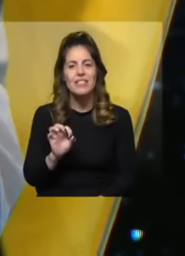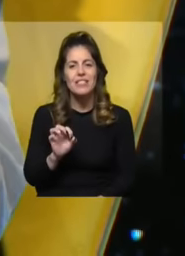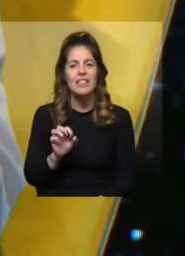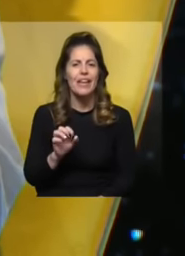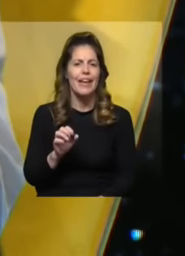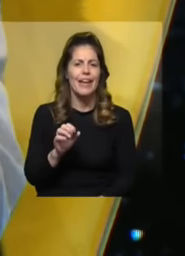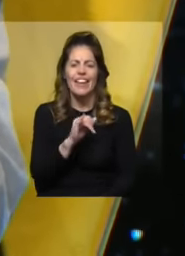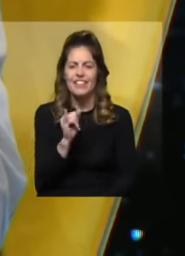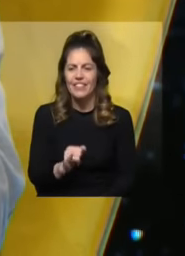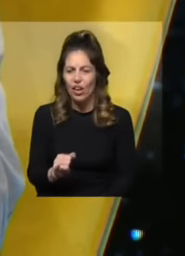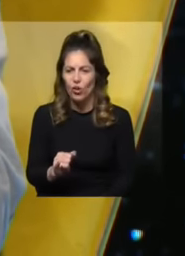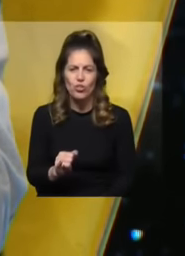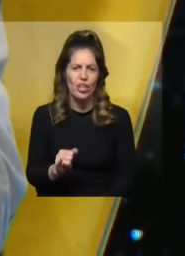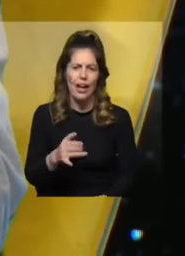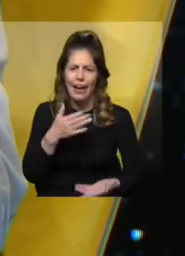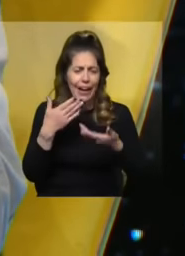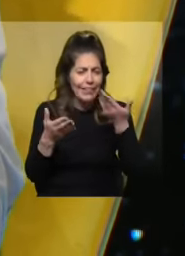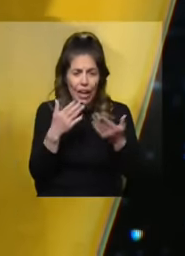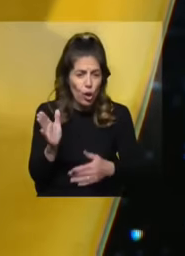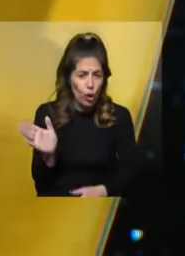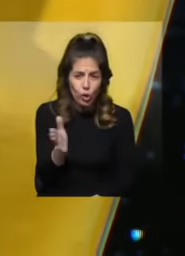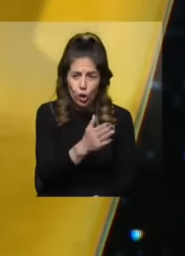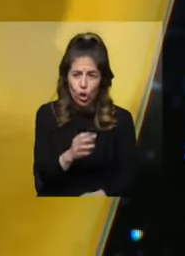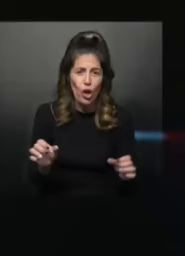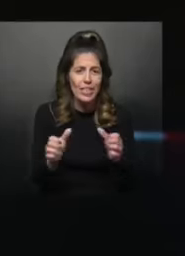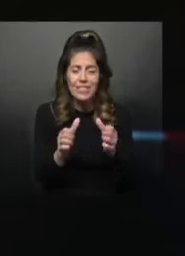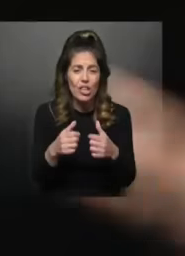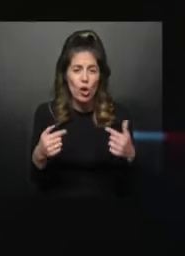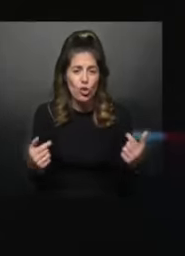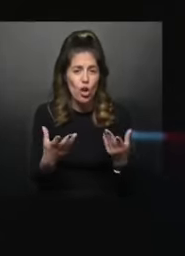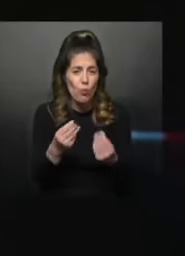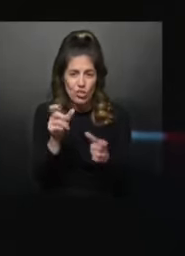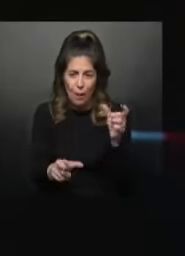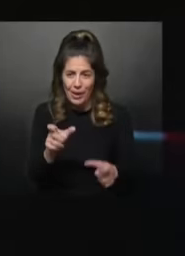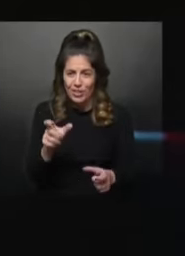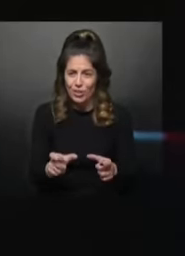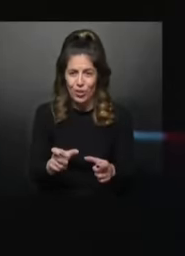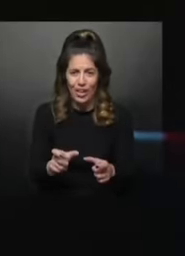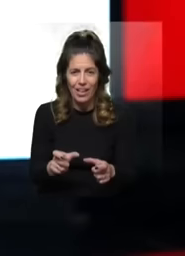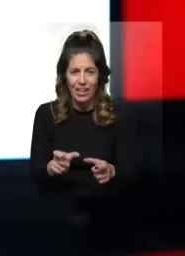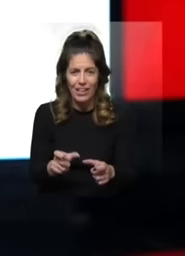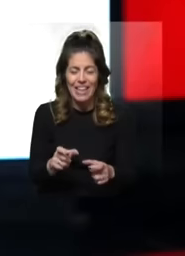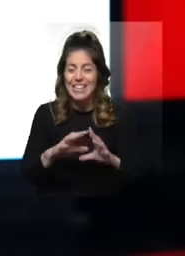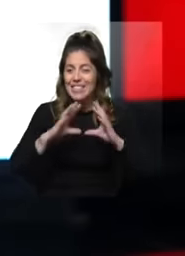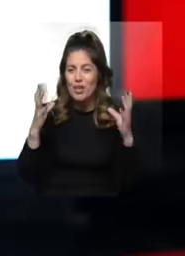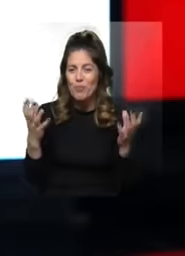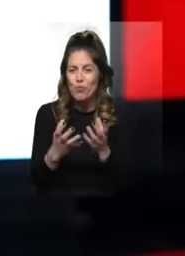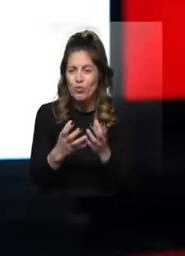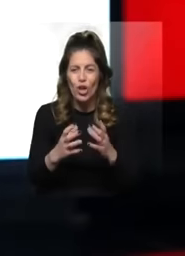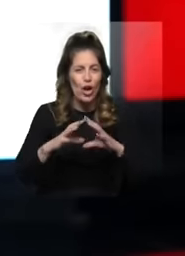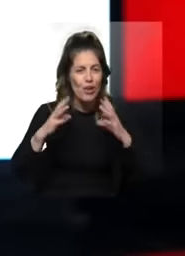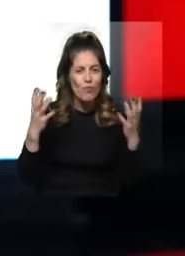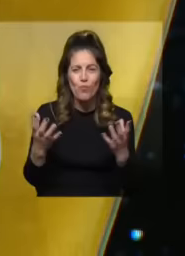Rosa. Cantaron con todos. Sí. O hicieron cosas con mucha gente. O sea, como que ese mundo era un mundo